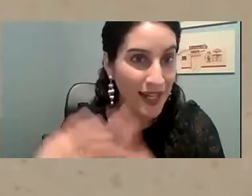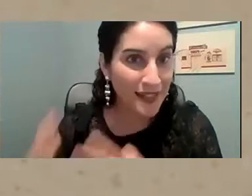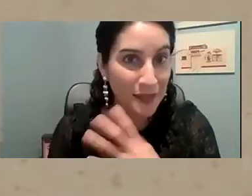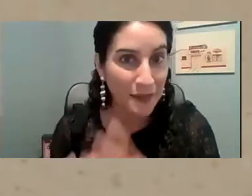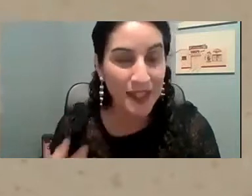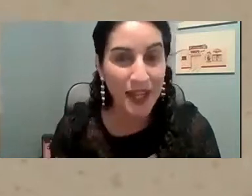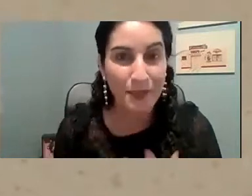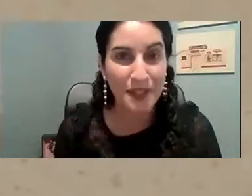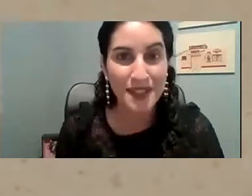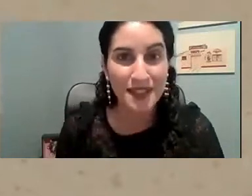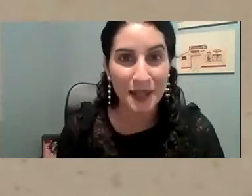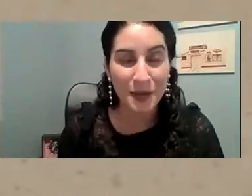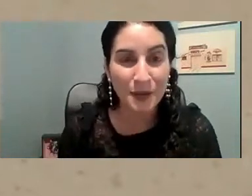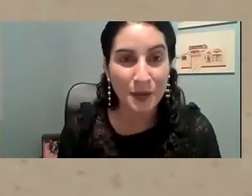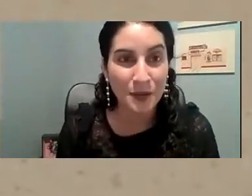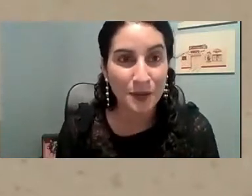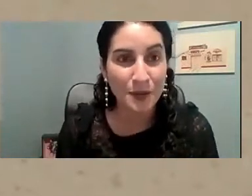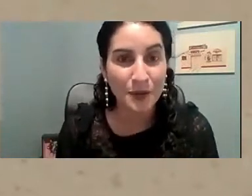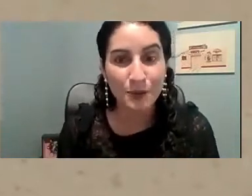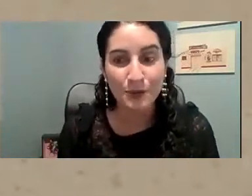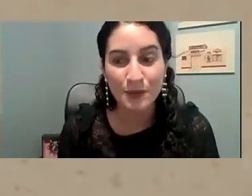más adelante la voy a presentar